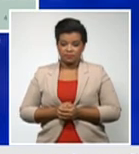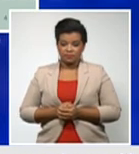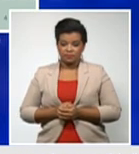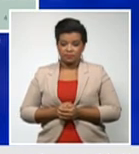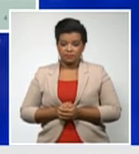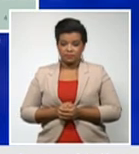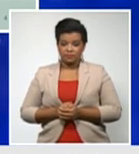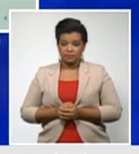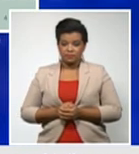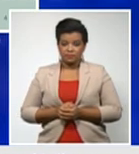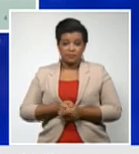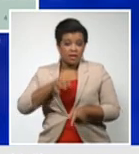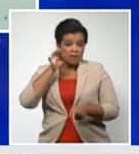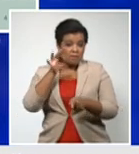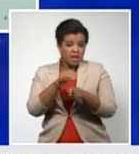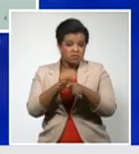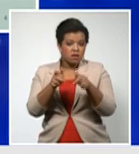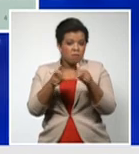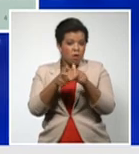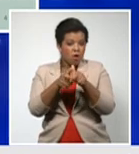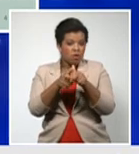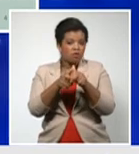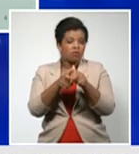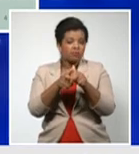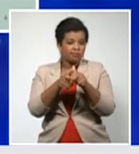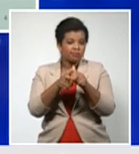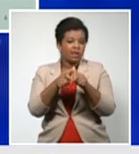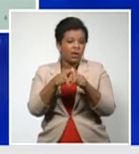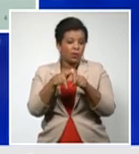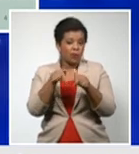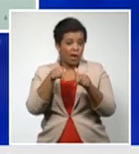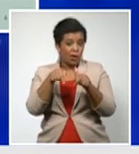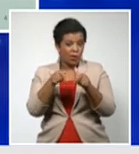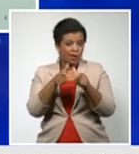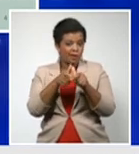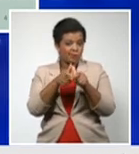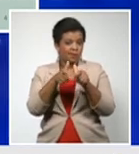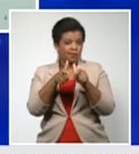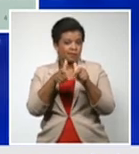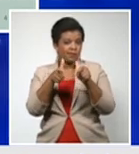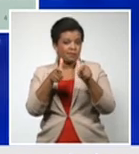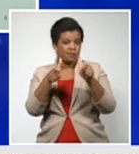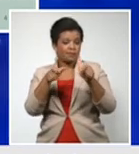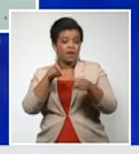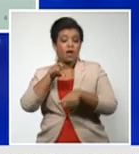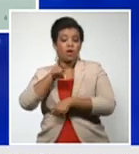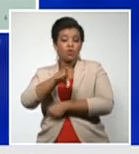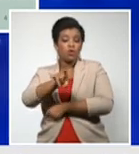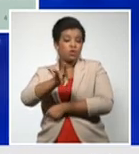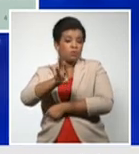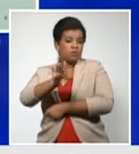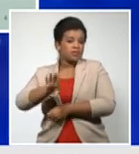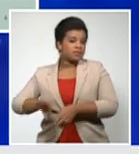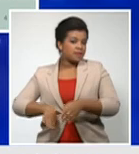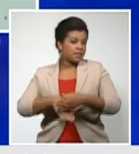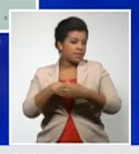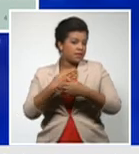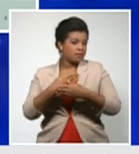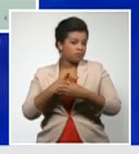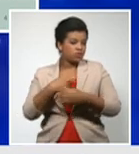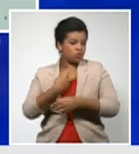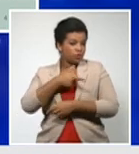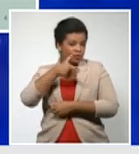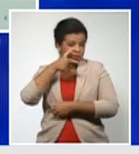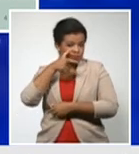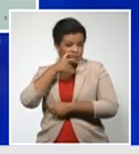empezó bajo, pero ha ido ascendiendo en los últimos 15 días. Una observación que se ha hecho, se han ido